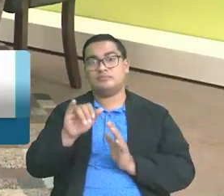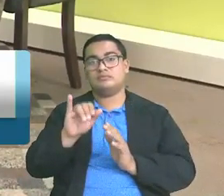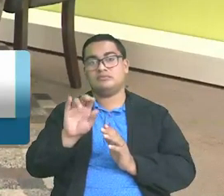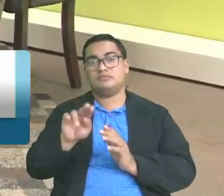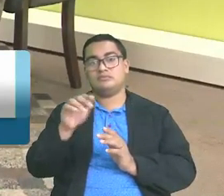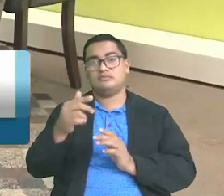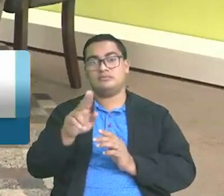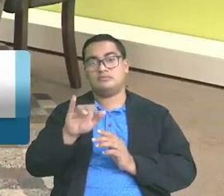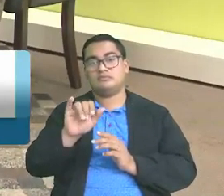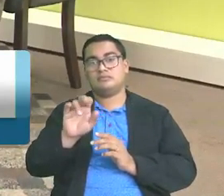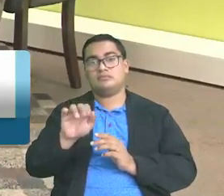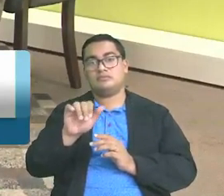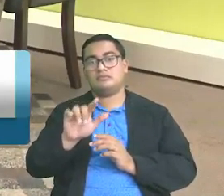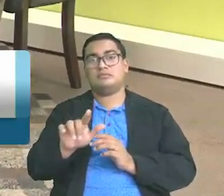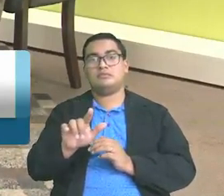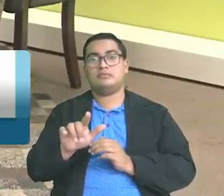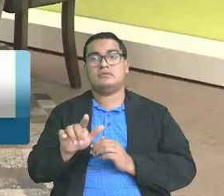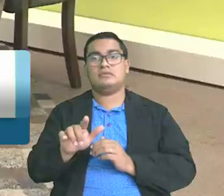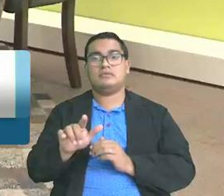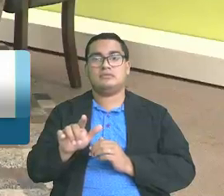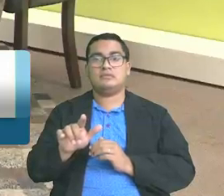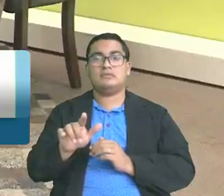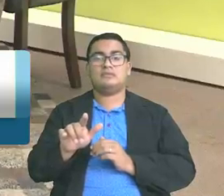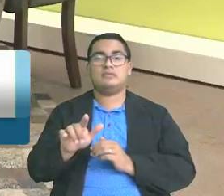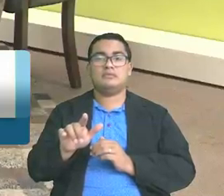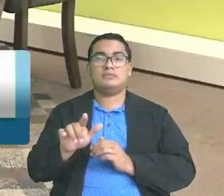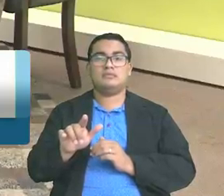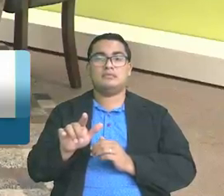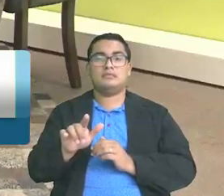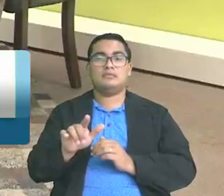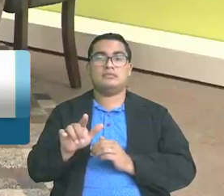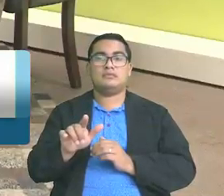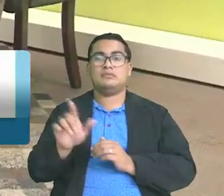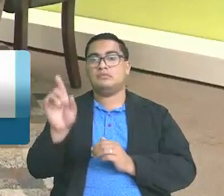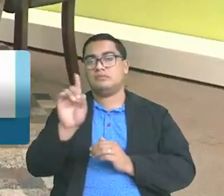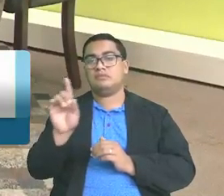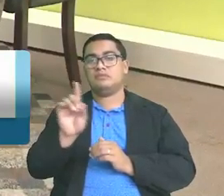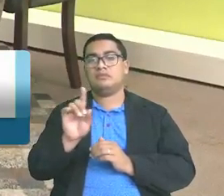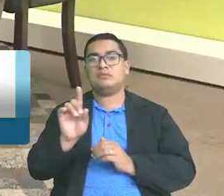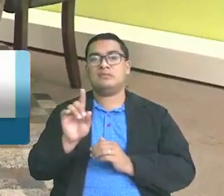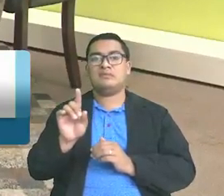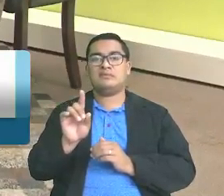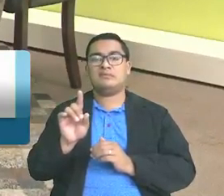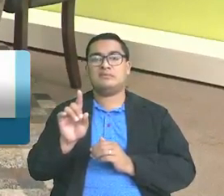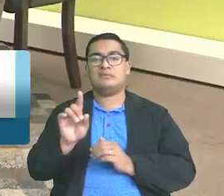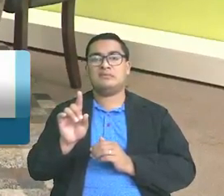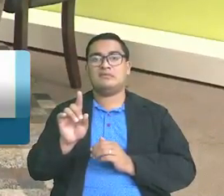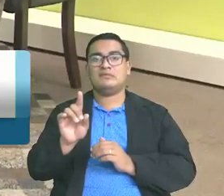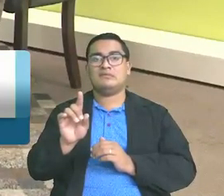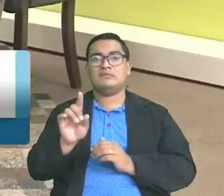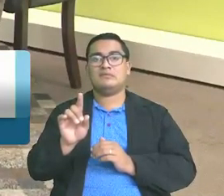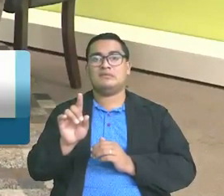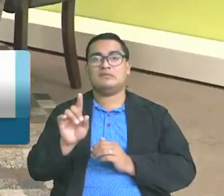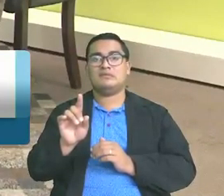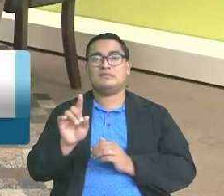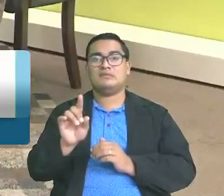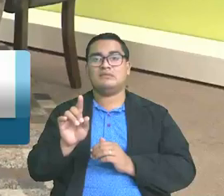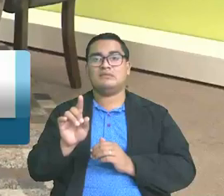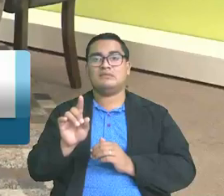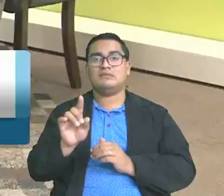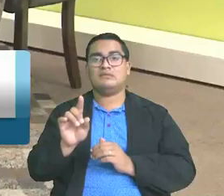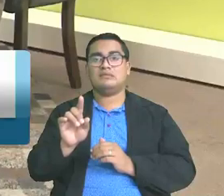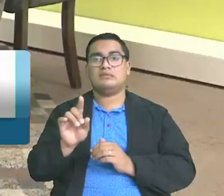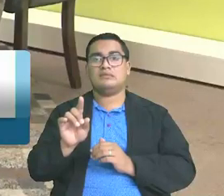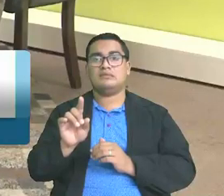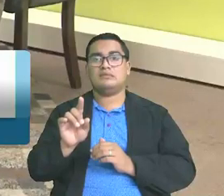inguinal, bueno, la hernia, la región inguinal, ¿dónde queda ubicada? Debajo del abdomen, uh-huh. A